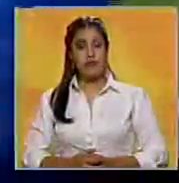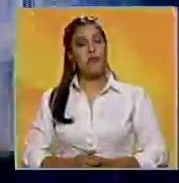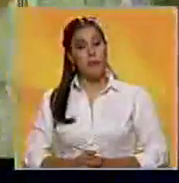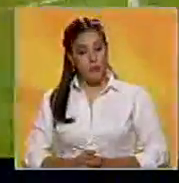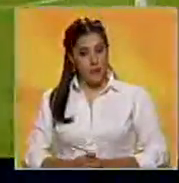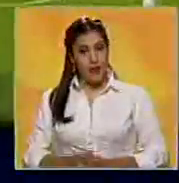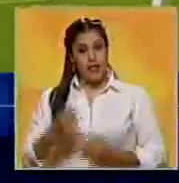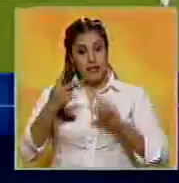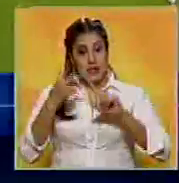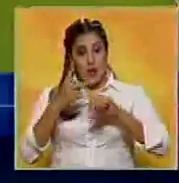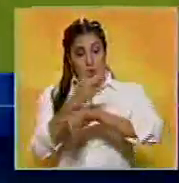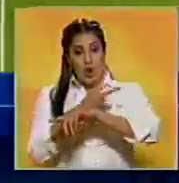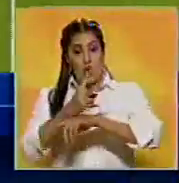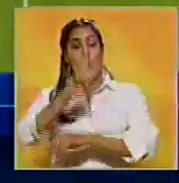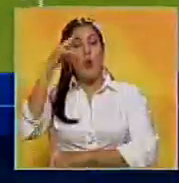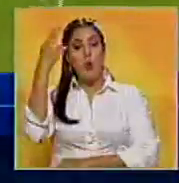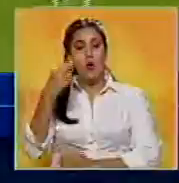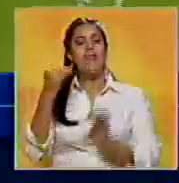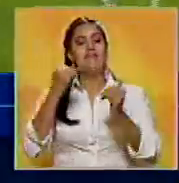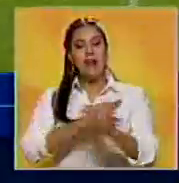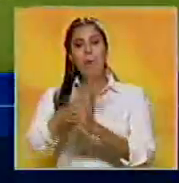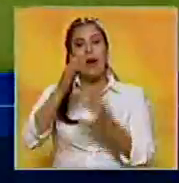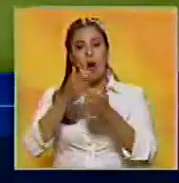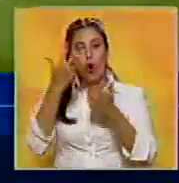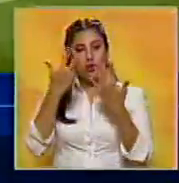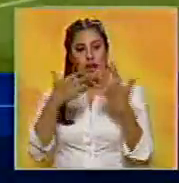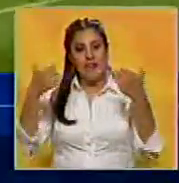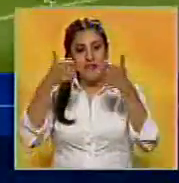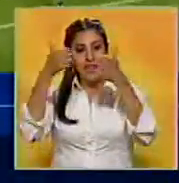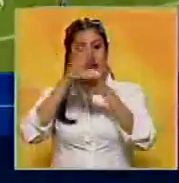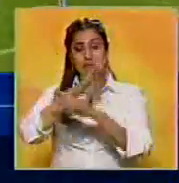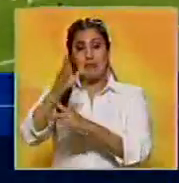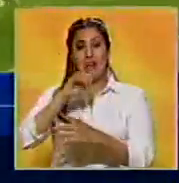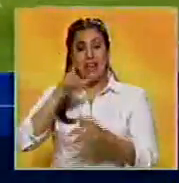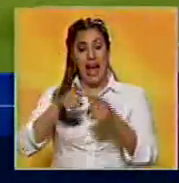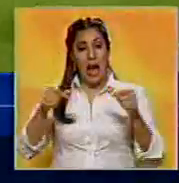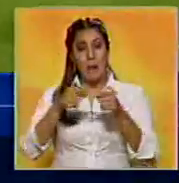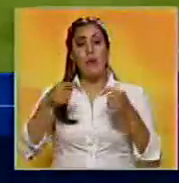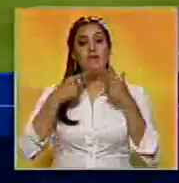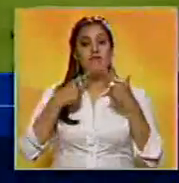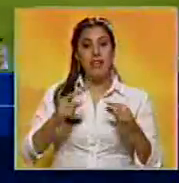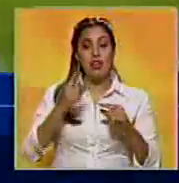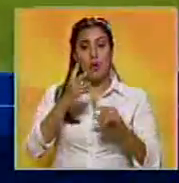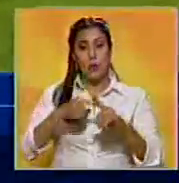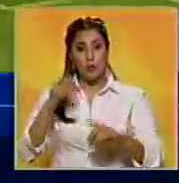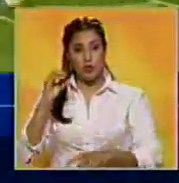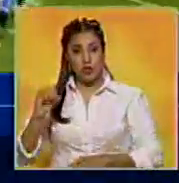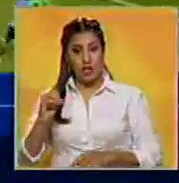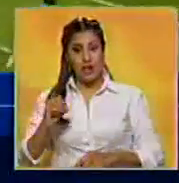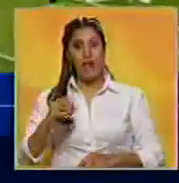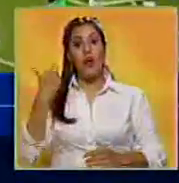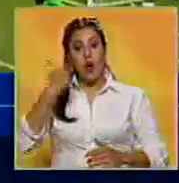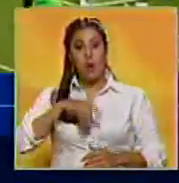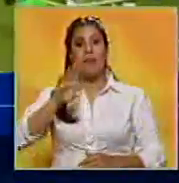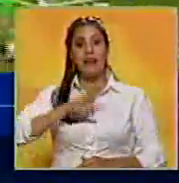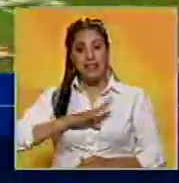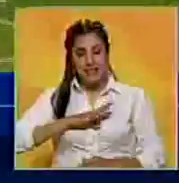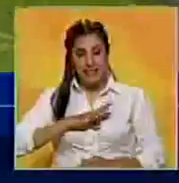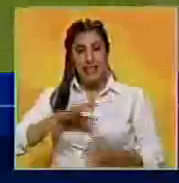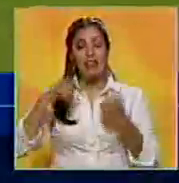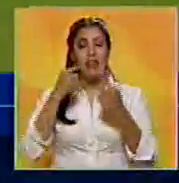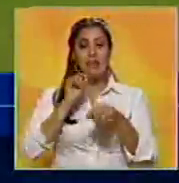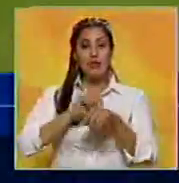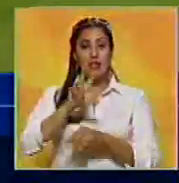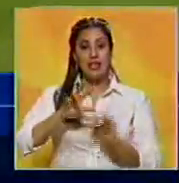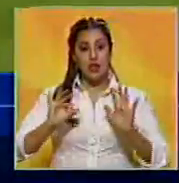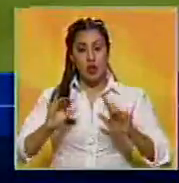A segunda hora, Uruguay aseguró su clasificación a los octavos de final tras derrotar a Japón 2-0. Nicolás Schiappacase al